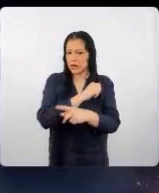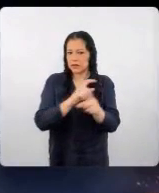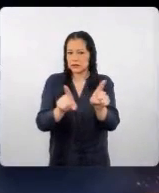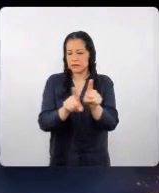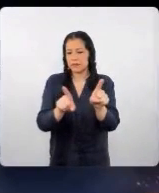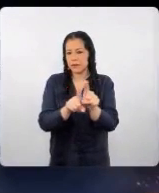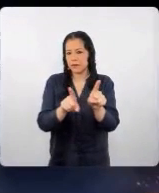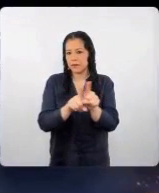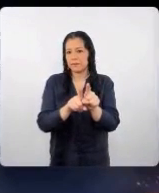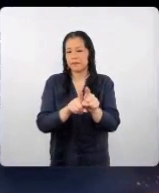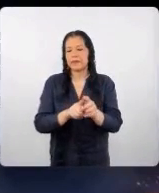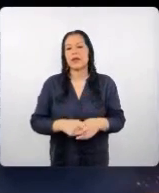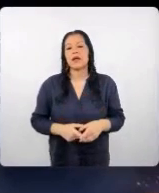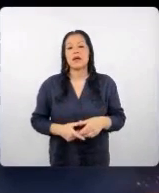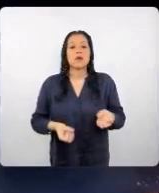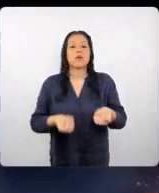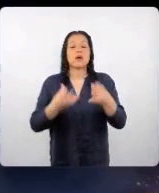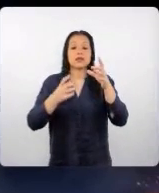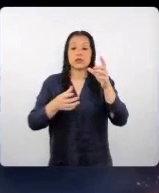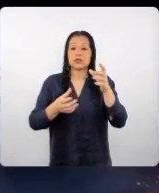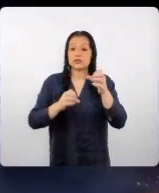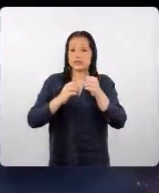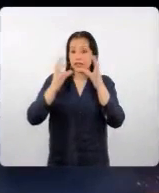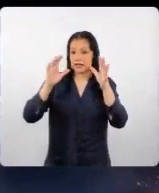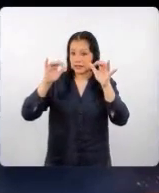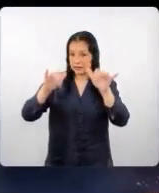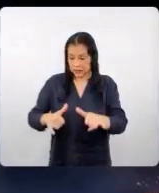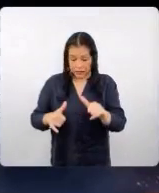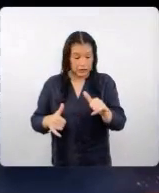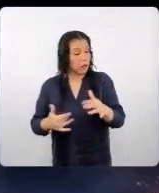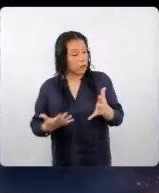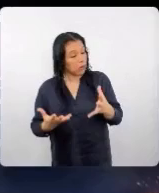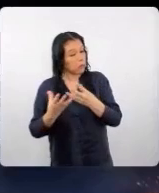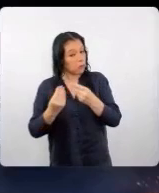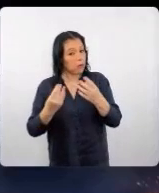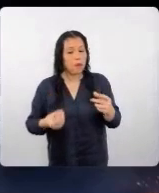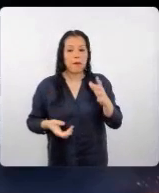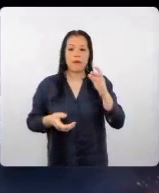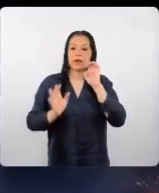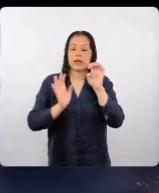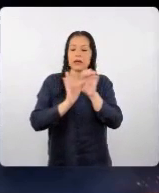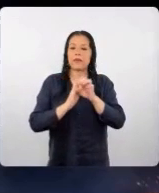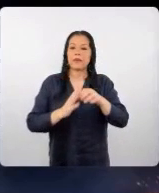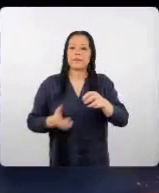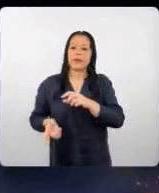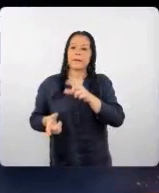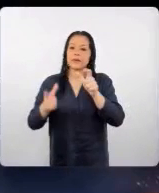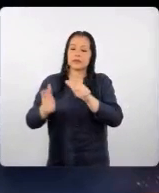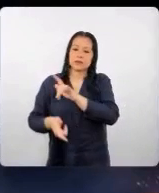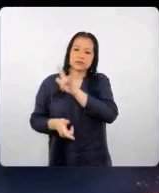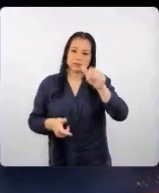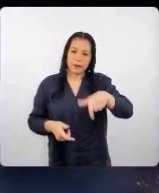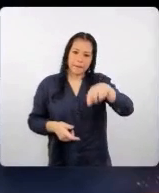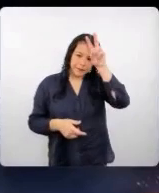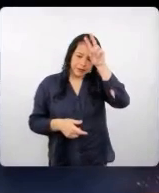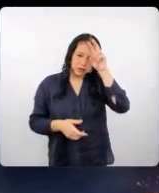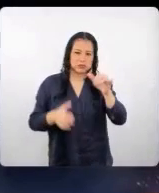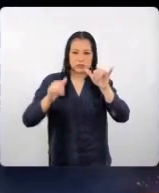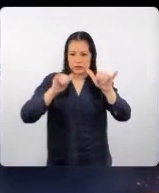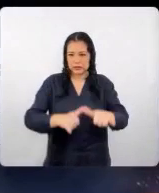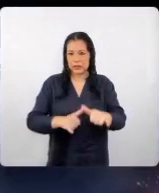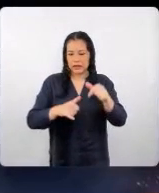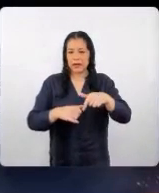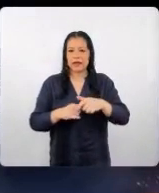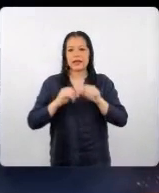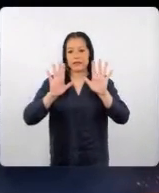también la estadía. Para hacer una referencia, el turista que visita el Perú se queda en promedio 10 días. Y en este